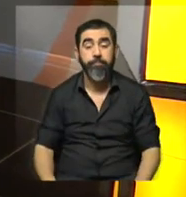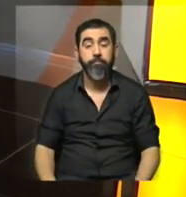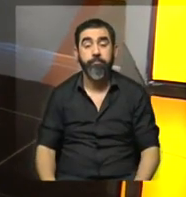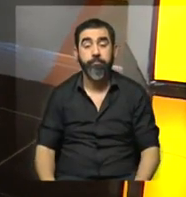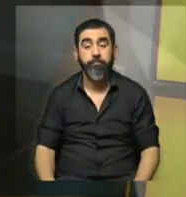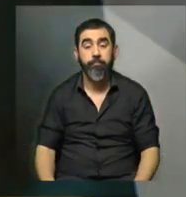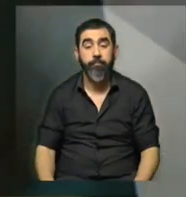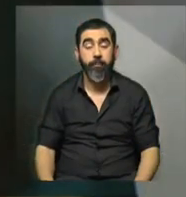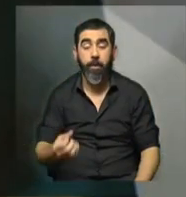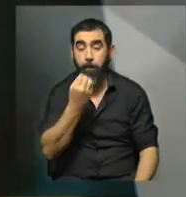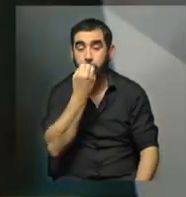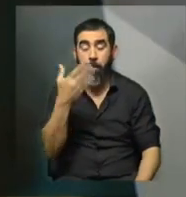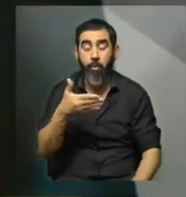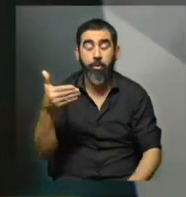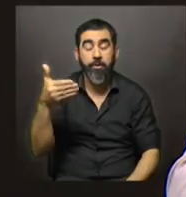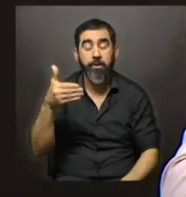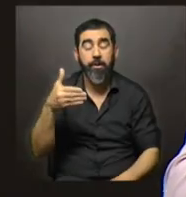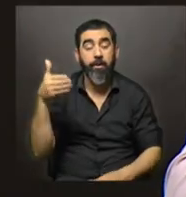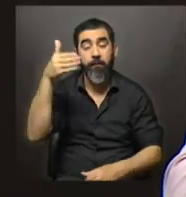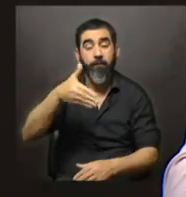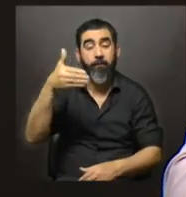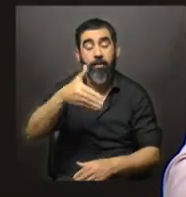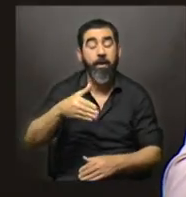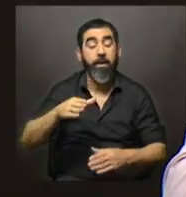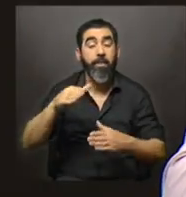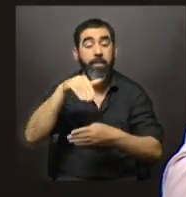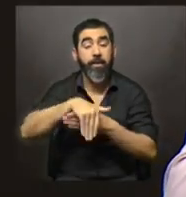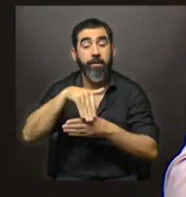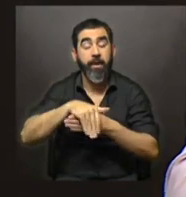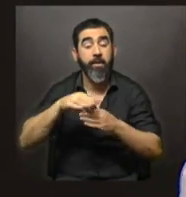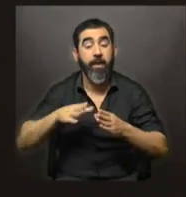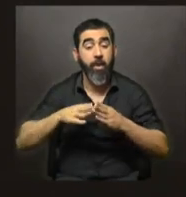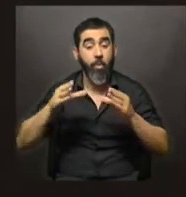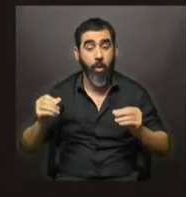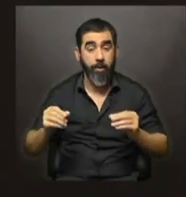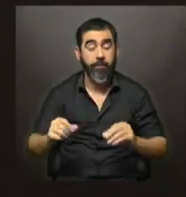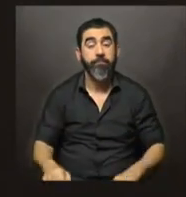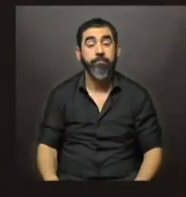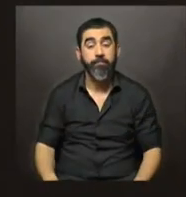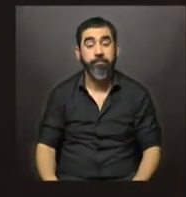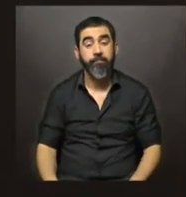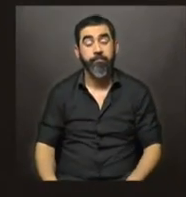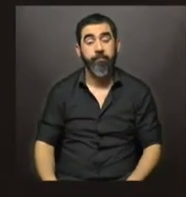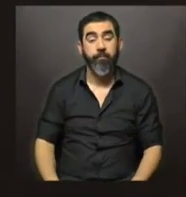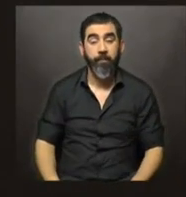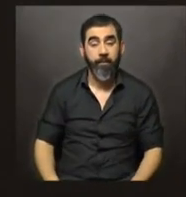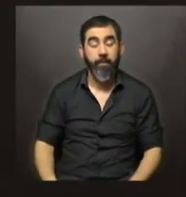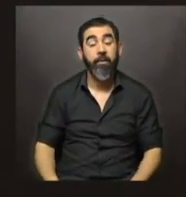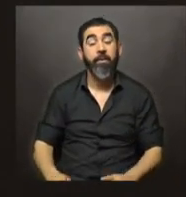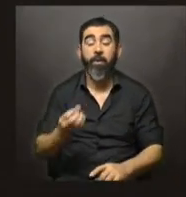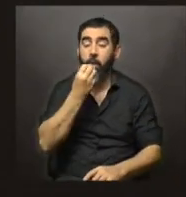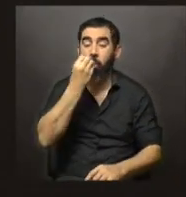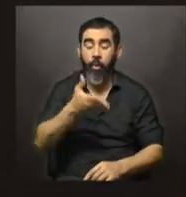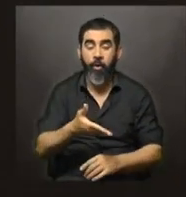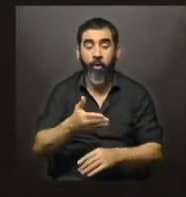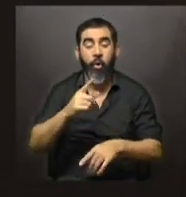de ir a la escuela a la tarde, claro, donde cuando hace menos los, de otra vez, claro, los turnos aparecen como otra ventaja, claro, para